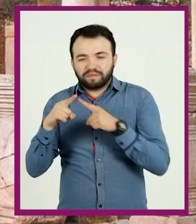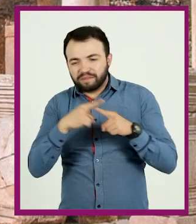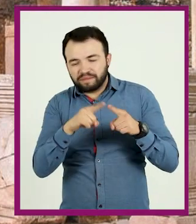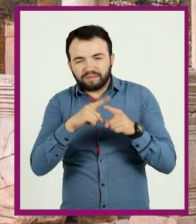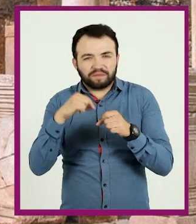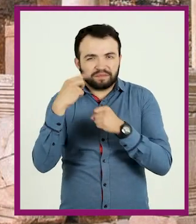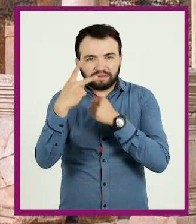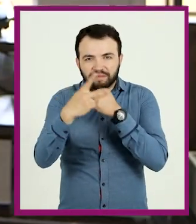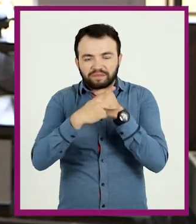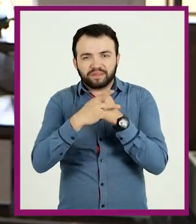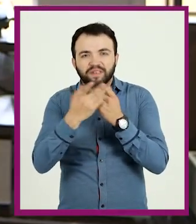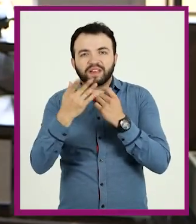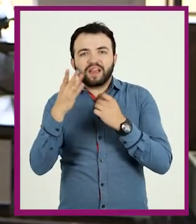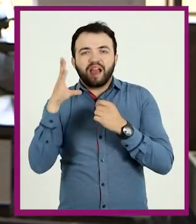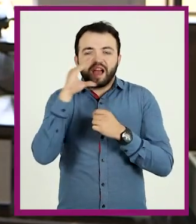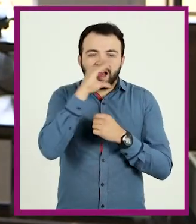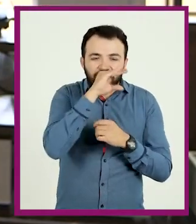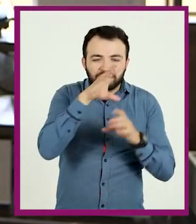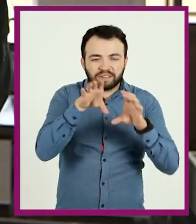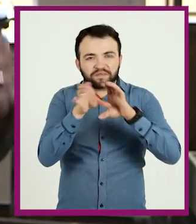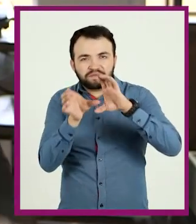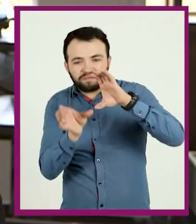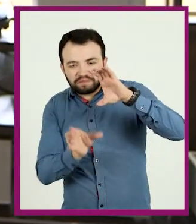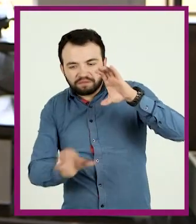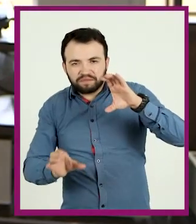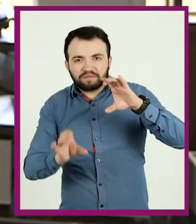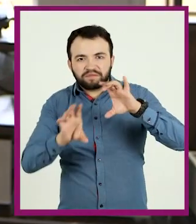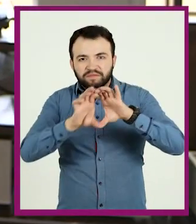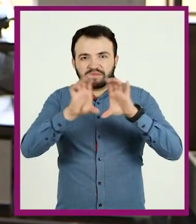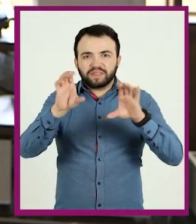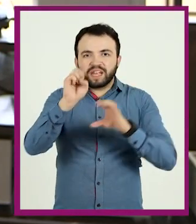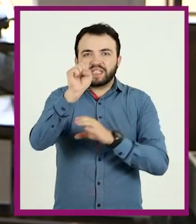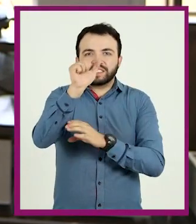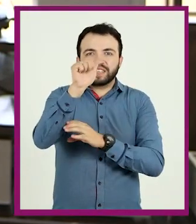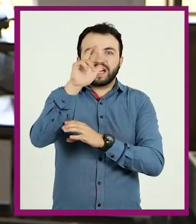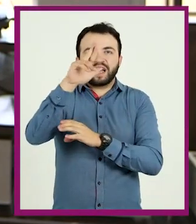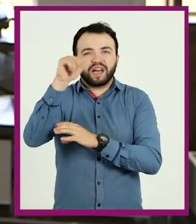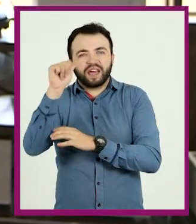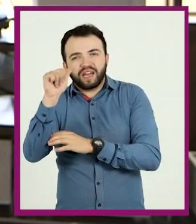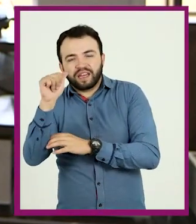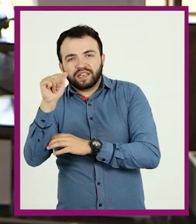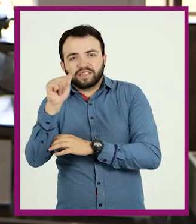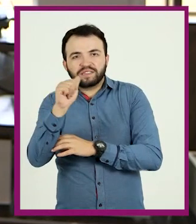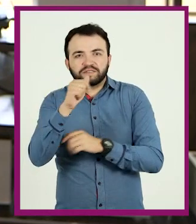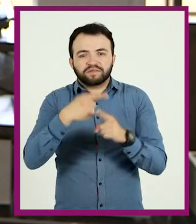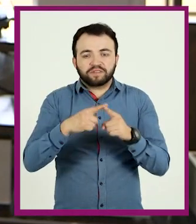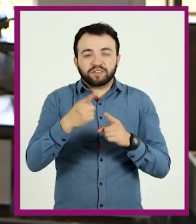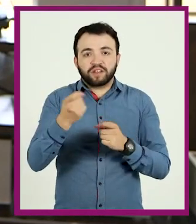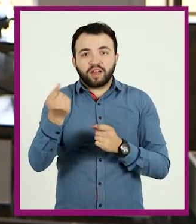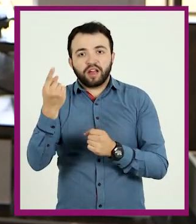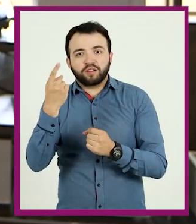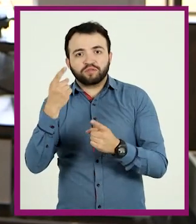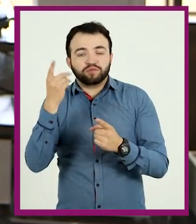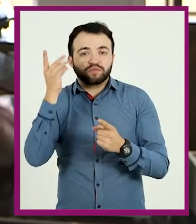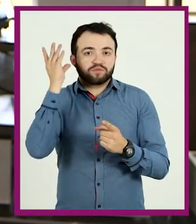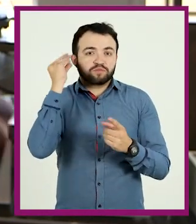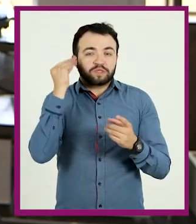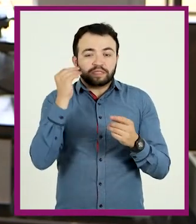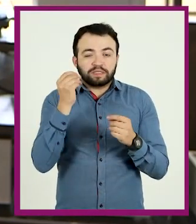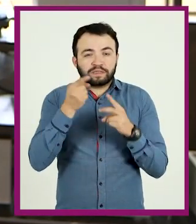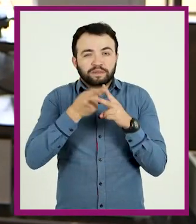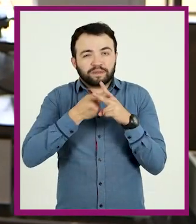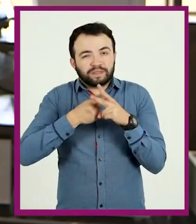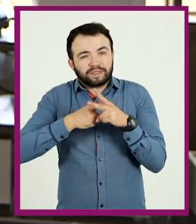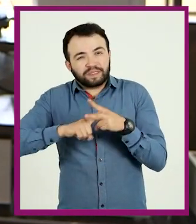Líbano, todo el norte de África, digamos la parte que está al norte del Sahara. Y bueno, esta es una de las músicas más, de las